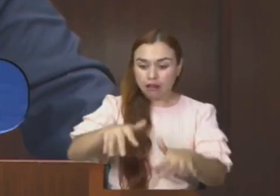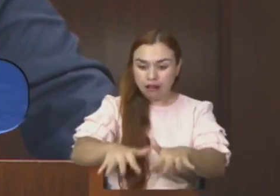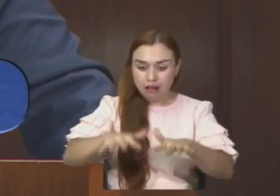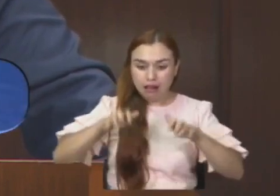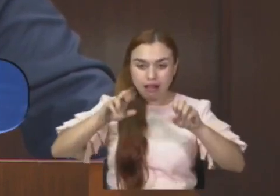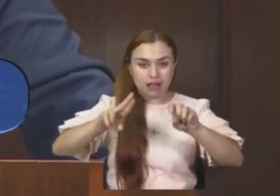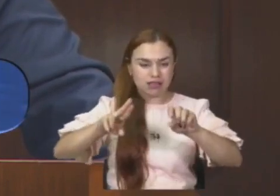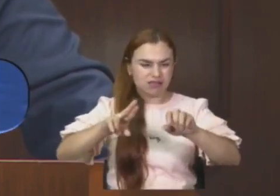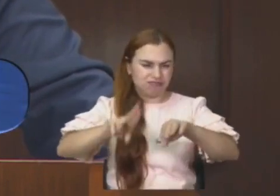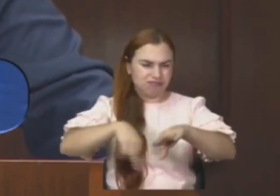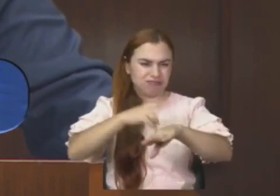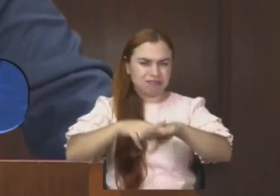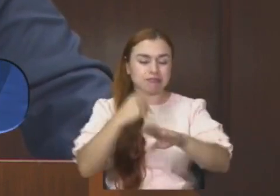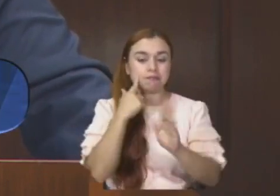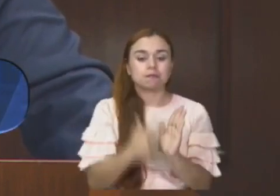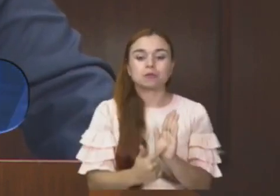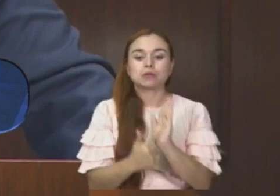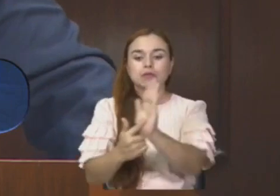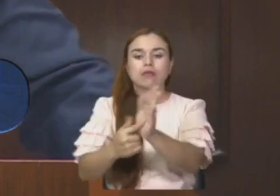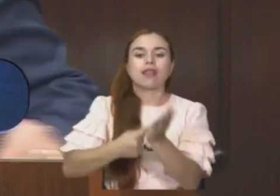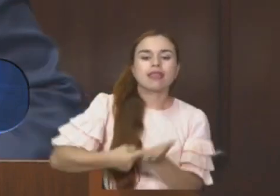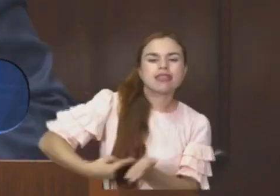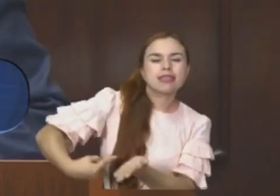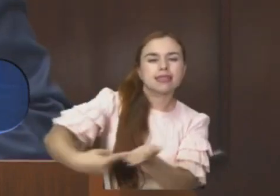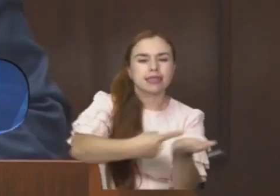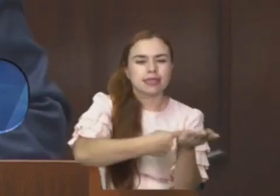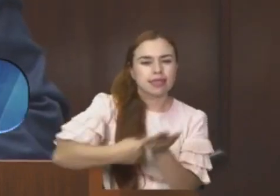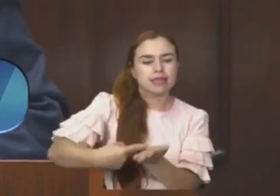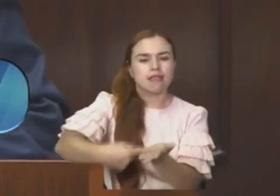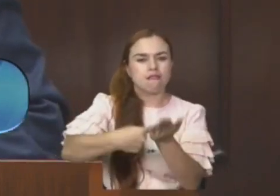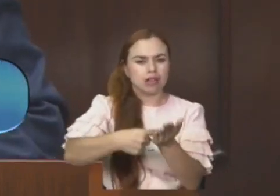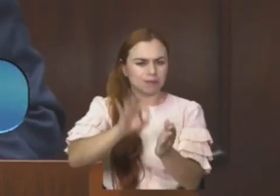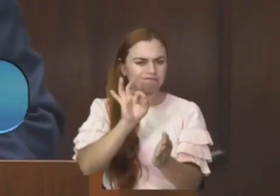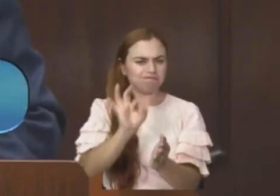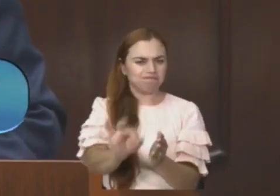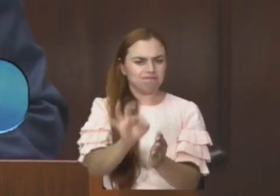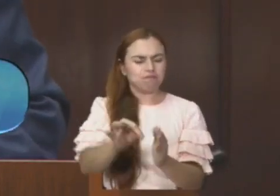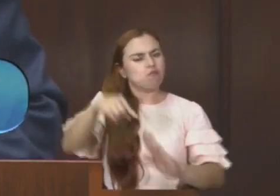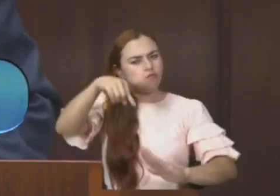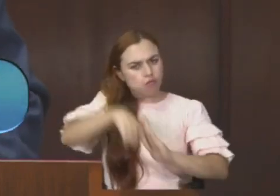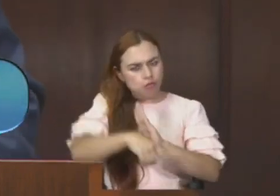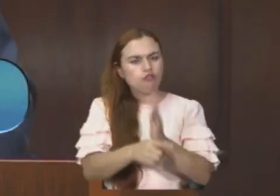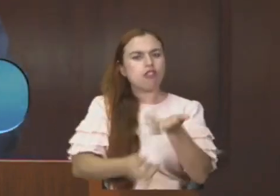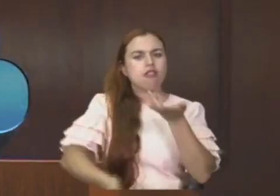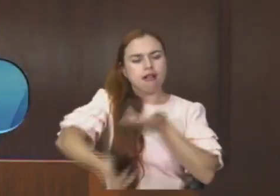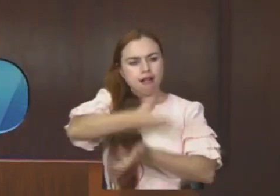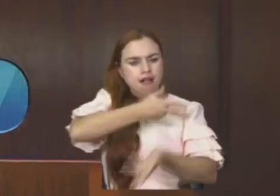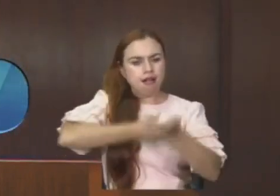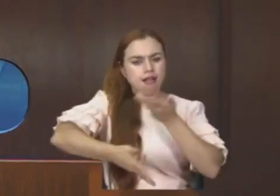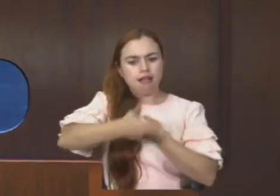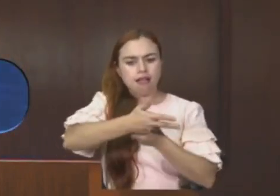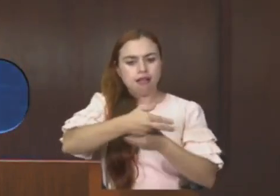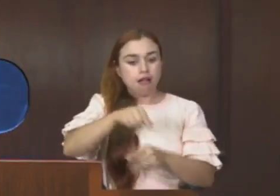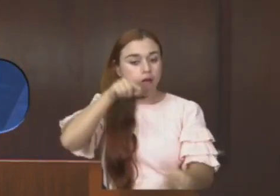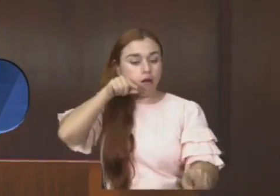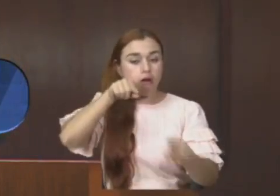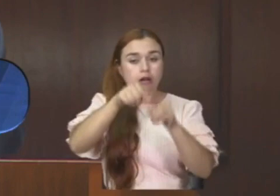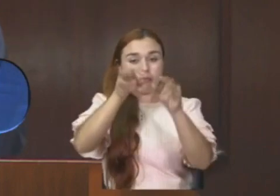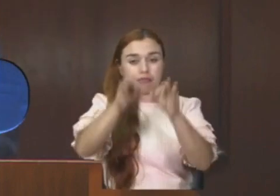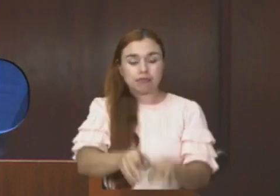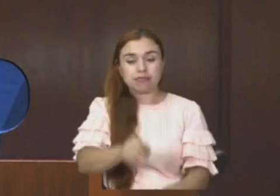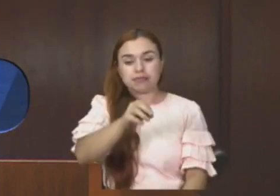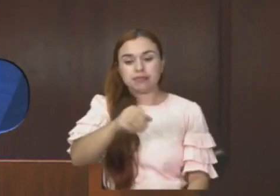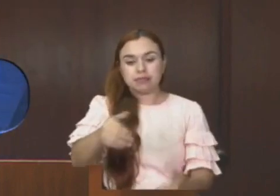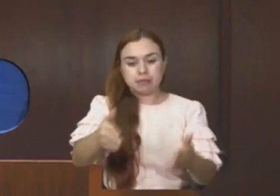que se dé un nutrido debate público en busca de salvaguardar los mejores intereses de la República de Panamá.